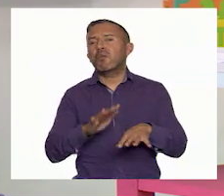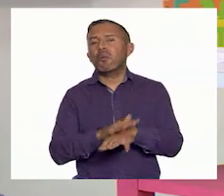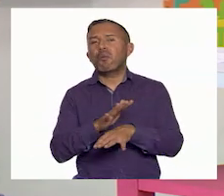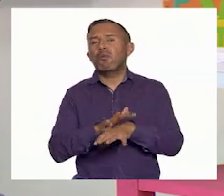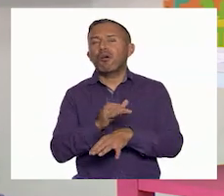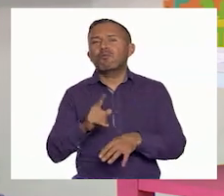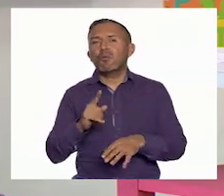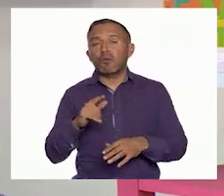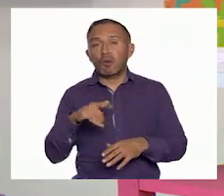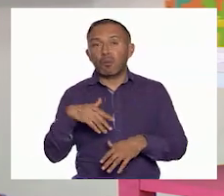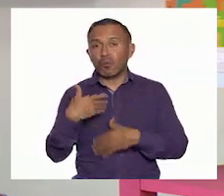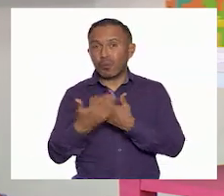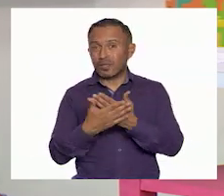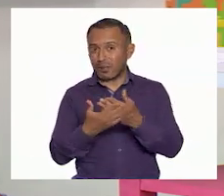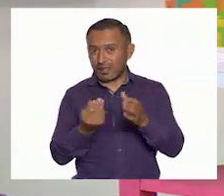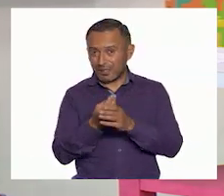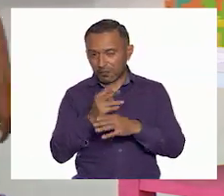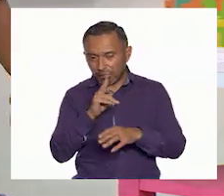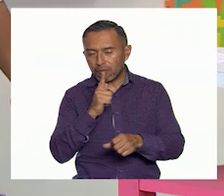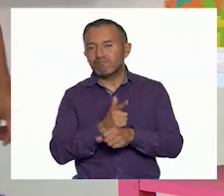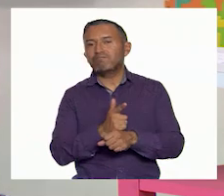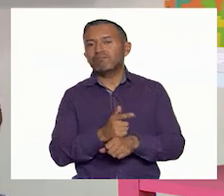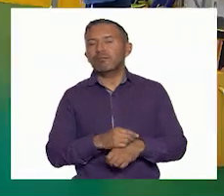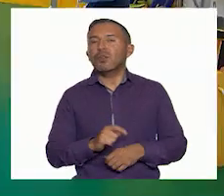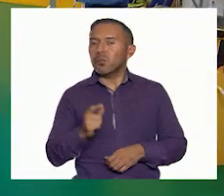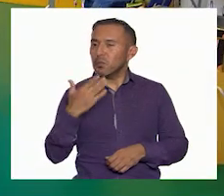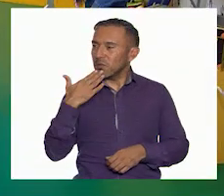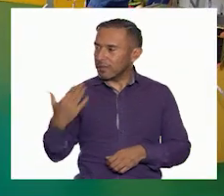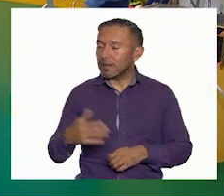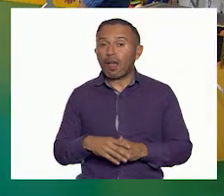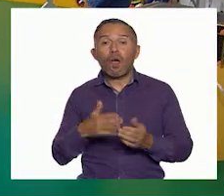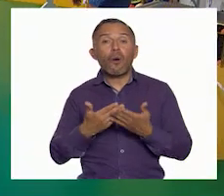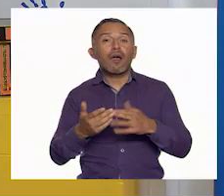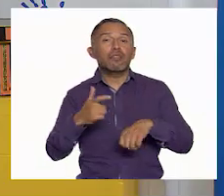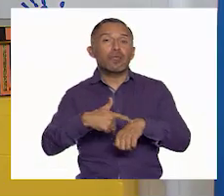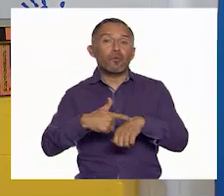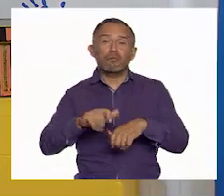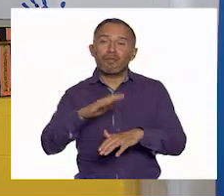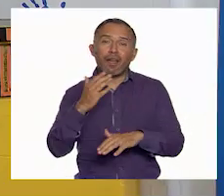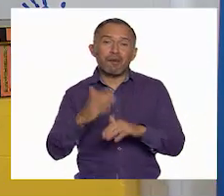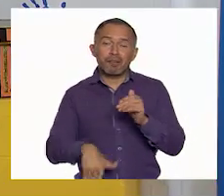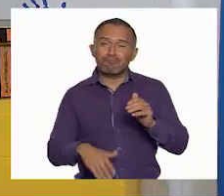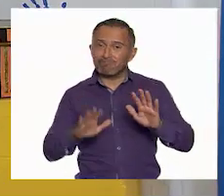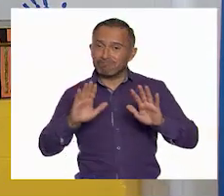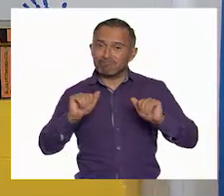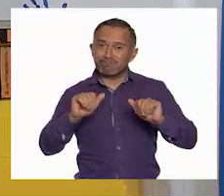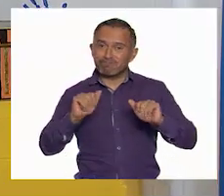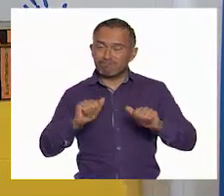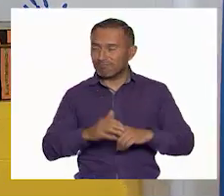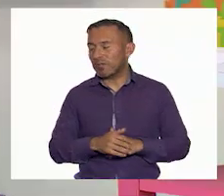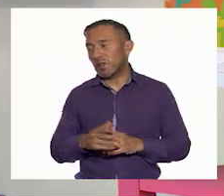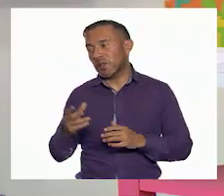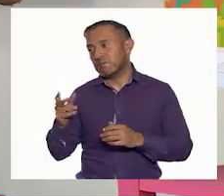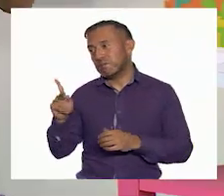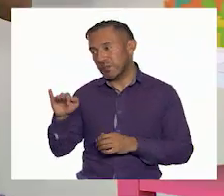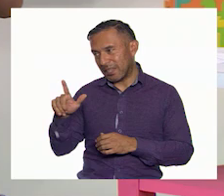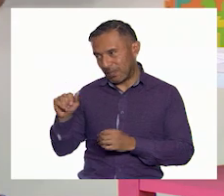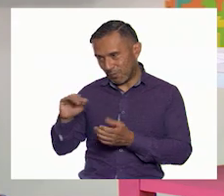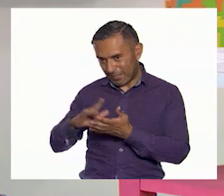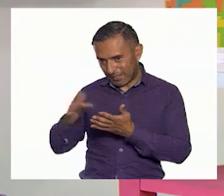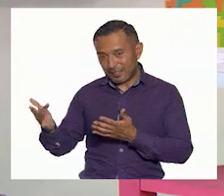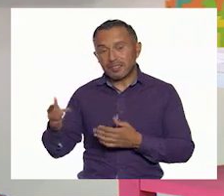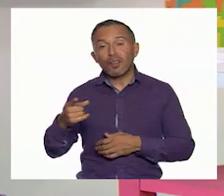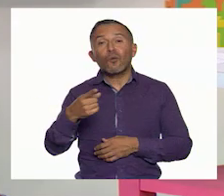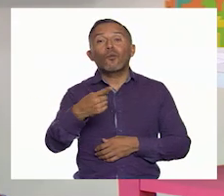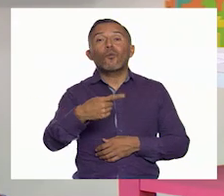descubrir en nuestra siguiente clase. Me parece muy bien, maestro. Pues el tiempo se nos terminó, tenemos que despedirnos, maestro. Pues muchas gracias, Pili, y a todos ustedes